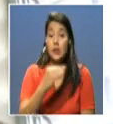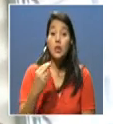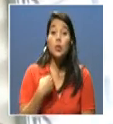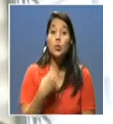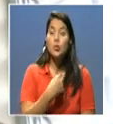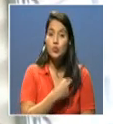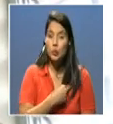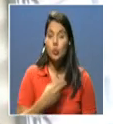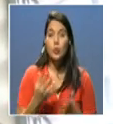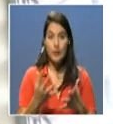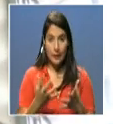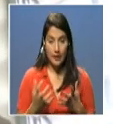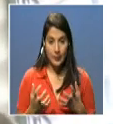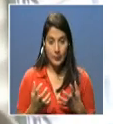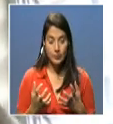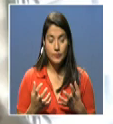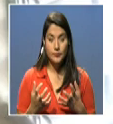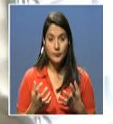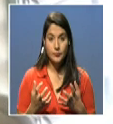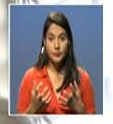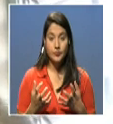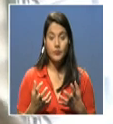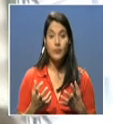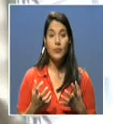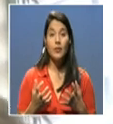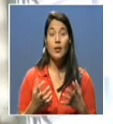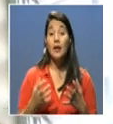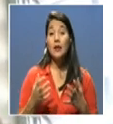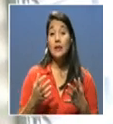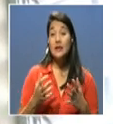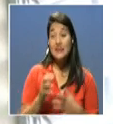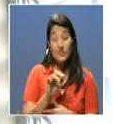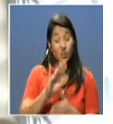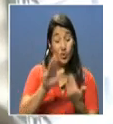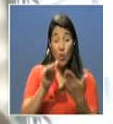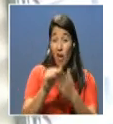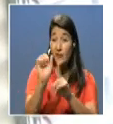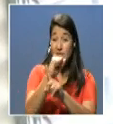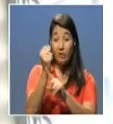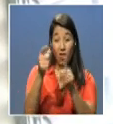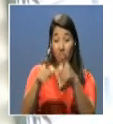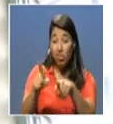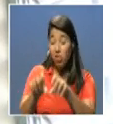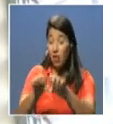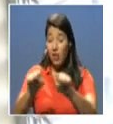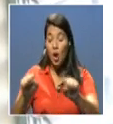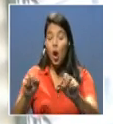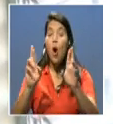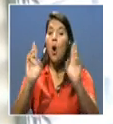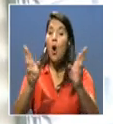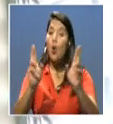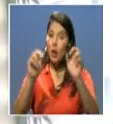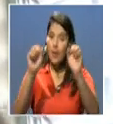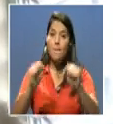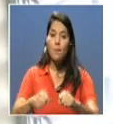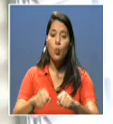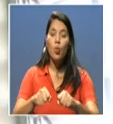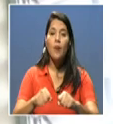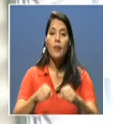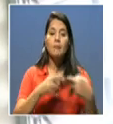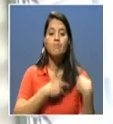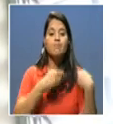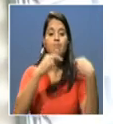quisiéramos que estos acontecimientos pues lleguen hasta sus últimas consecuencias, poniendo